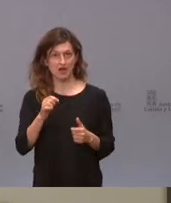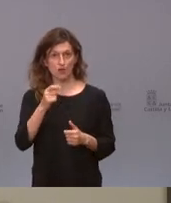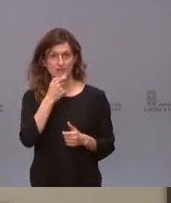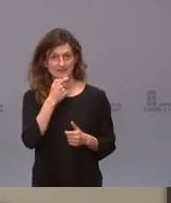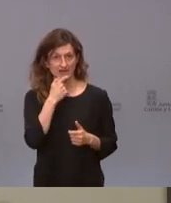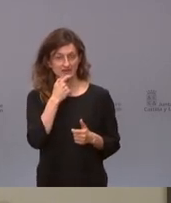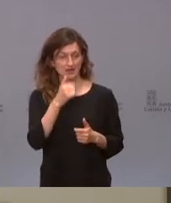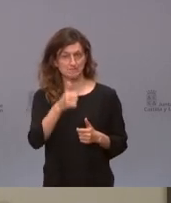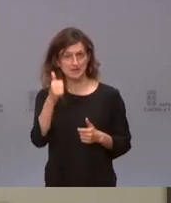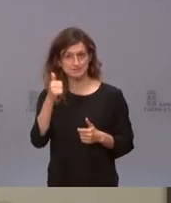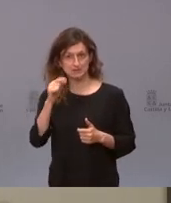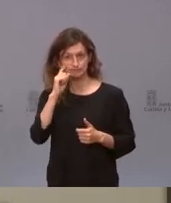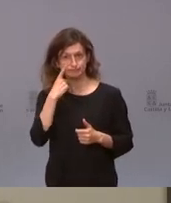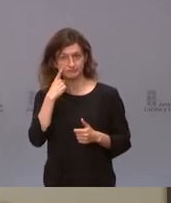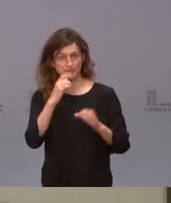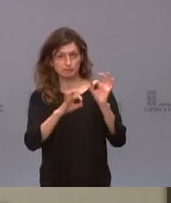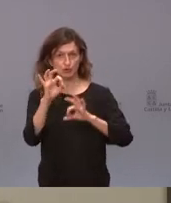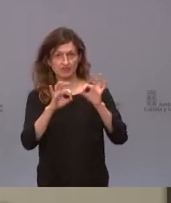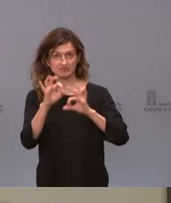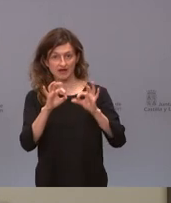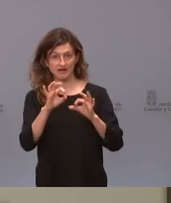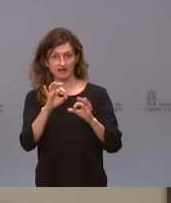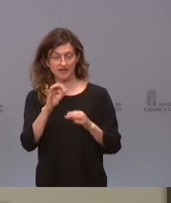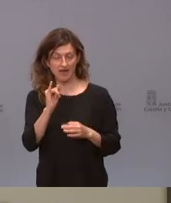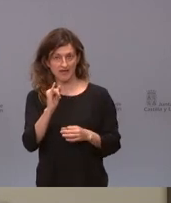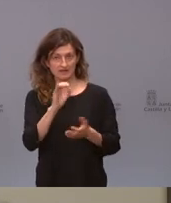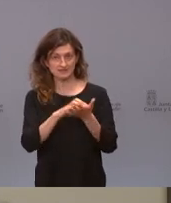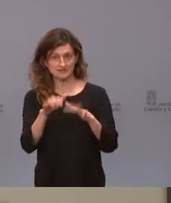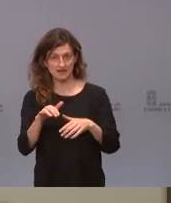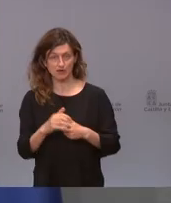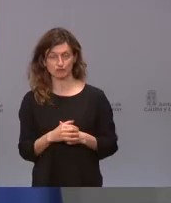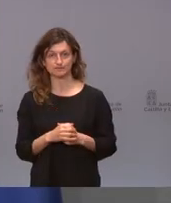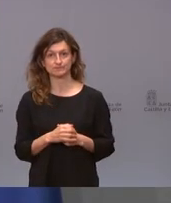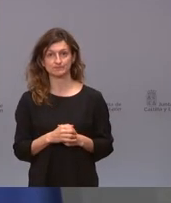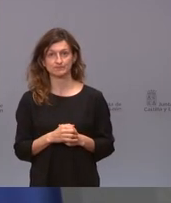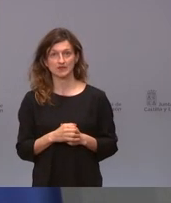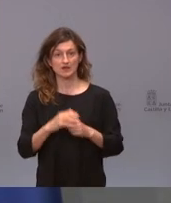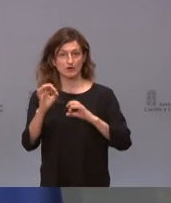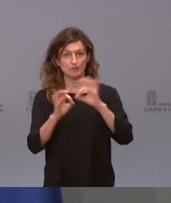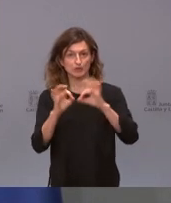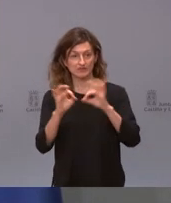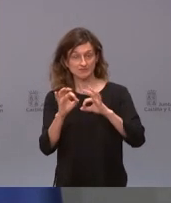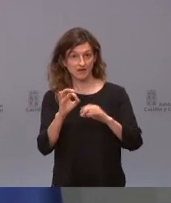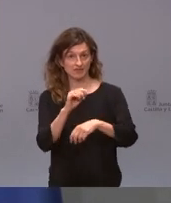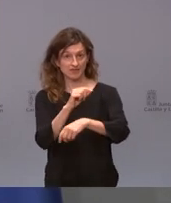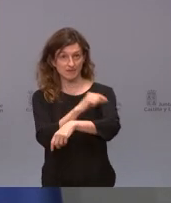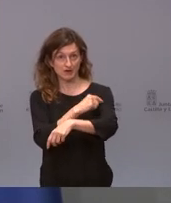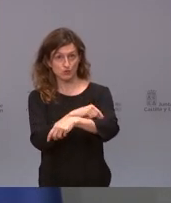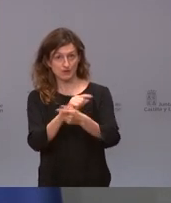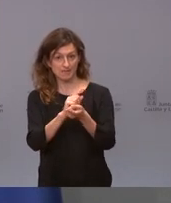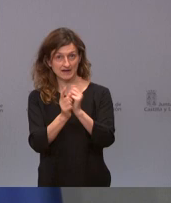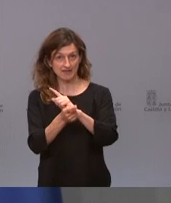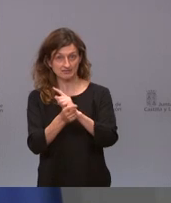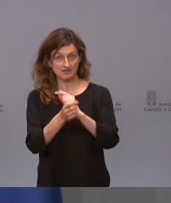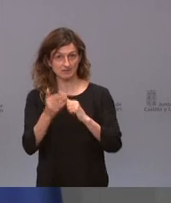detectado alguna más y qué porcentaje tienen de penetración en castilla y león' gracias bueno el porcentaje de penetración de la de la variante el más